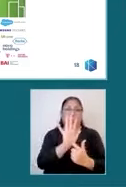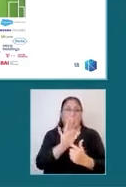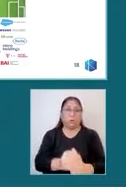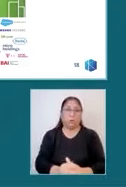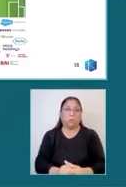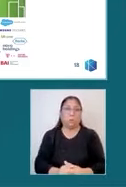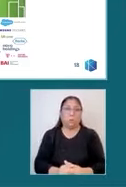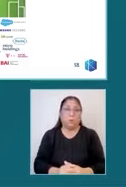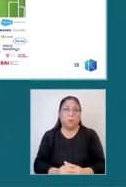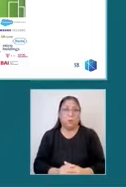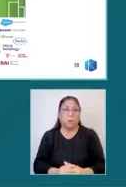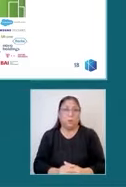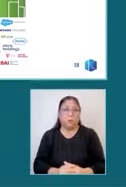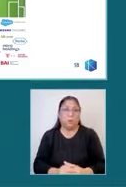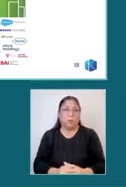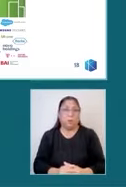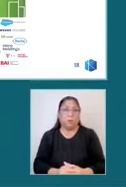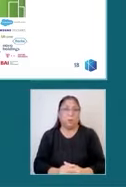Y